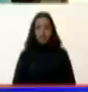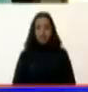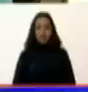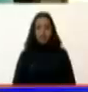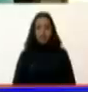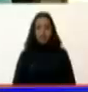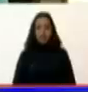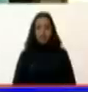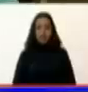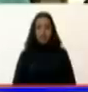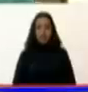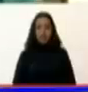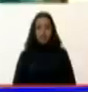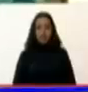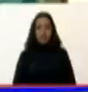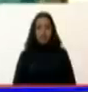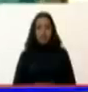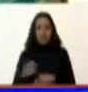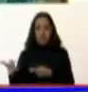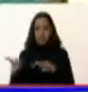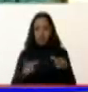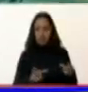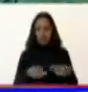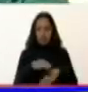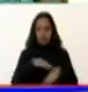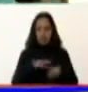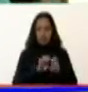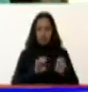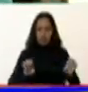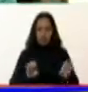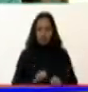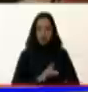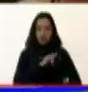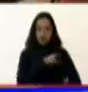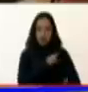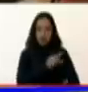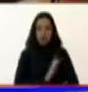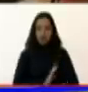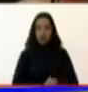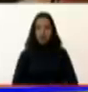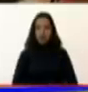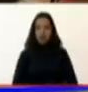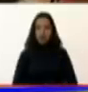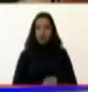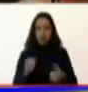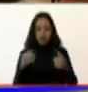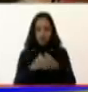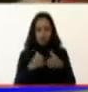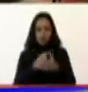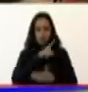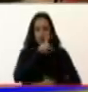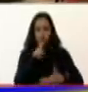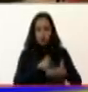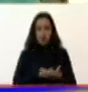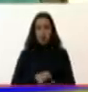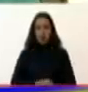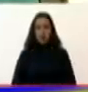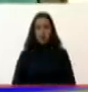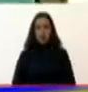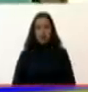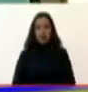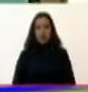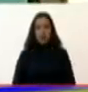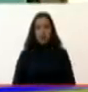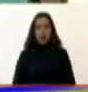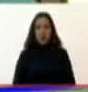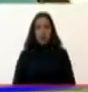Se pueden, César, invítalos al Ministerio de Educación Universitaria, a un equipo completo de ustedes, Tania, y